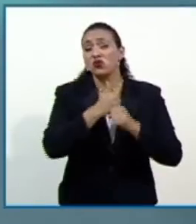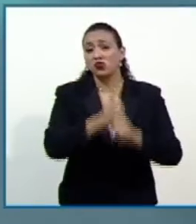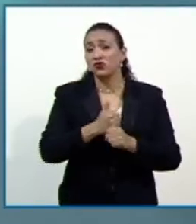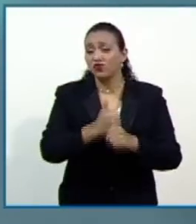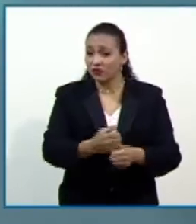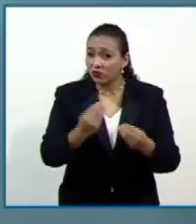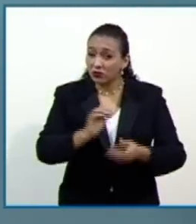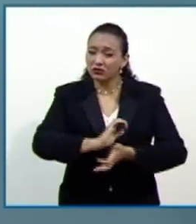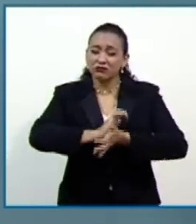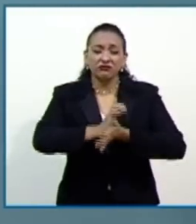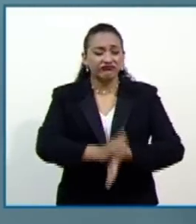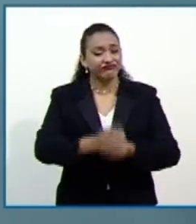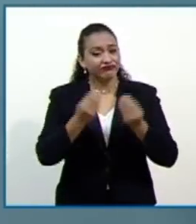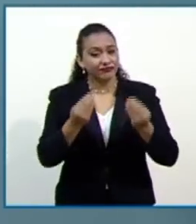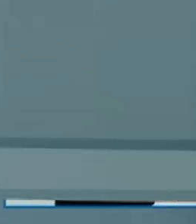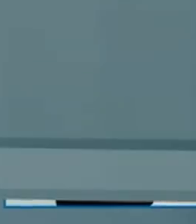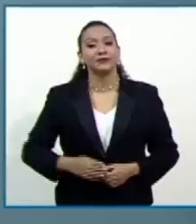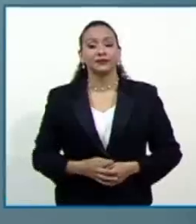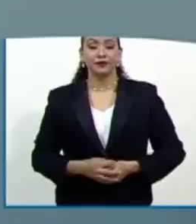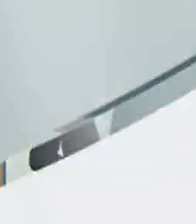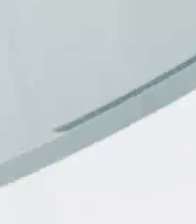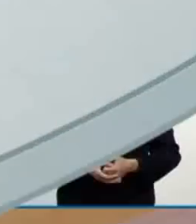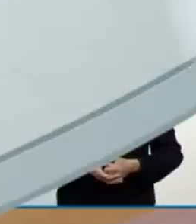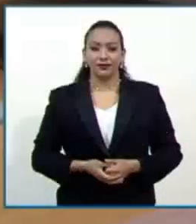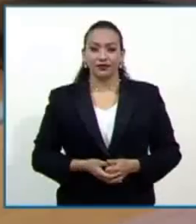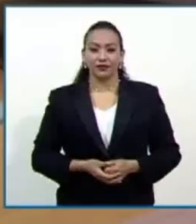vulnerados y discriminados.